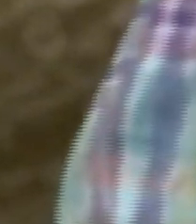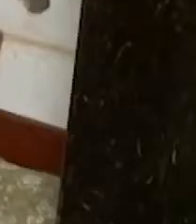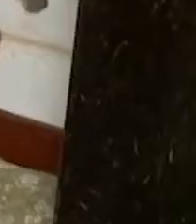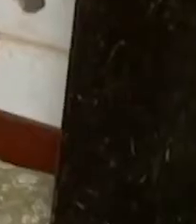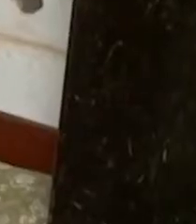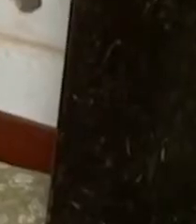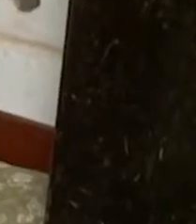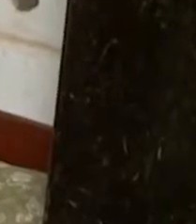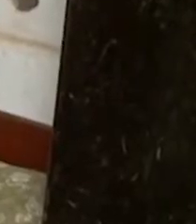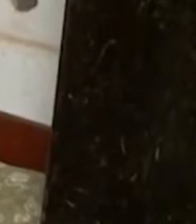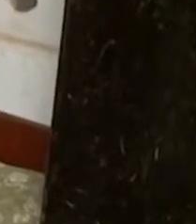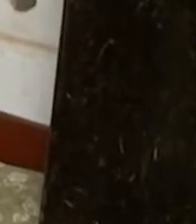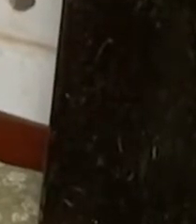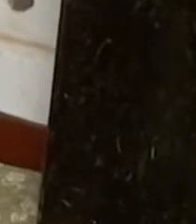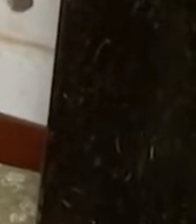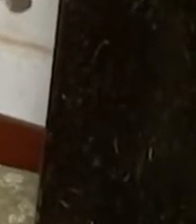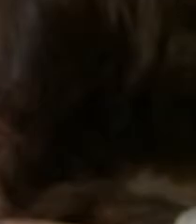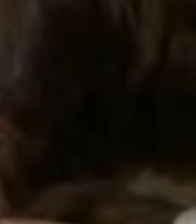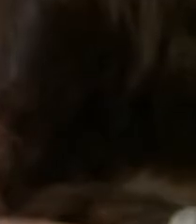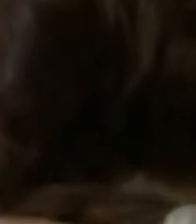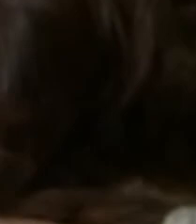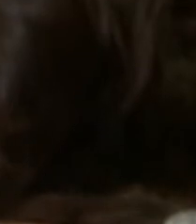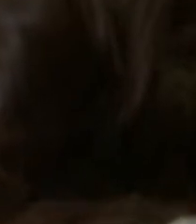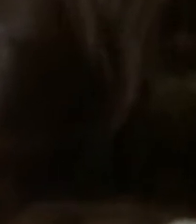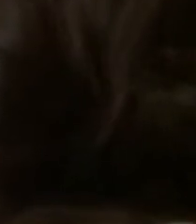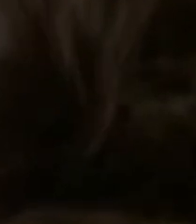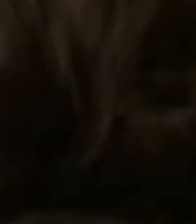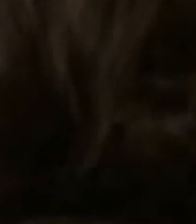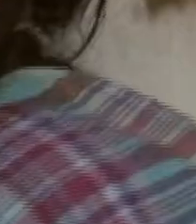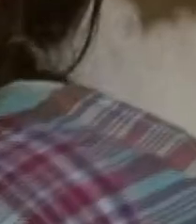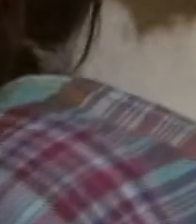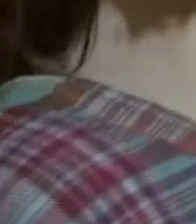Son mis ahorros. Pues, tal vez te sirven de algo.